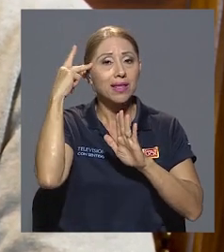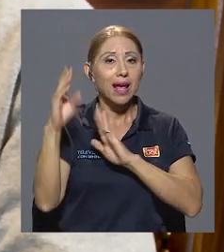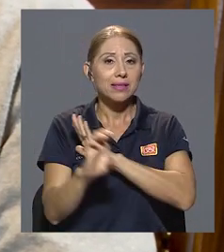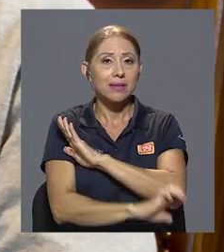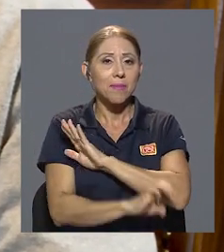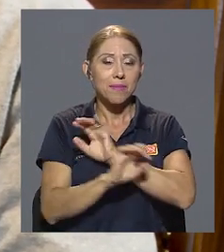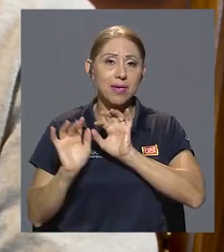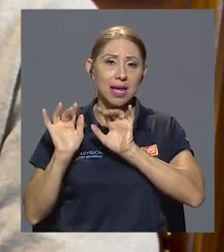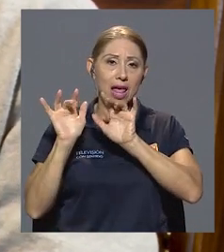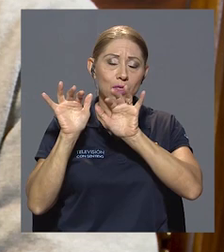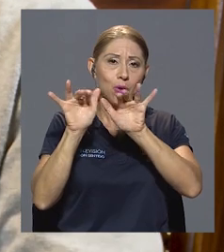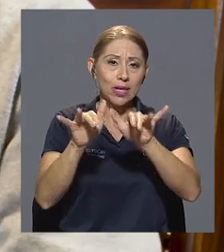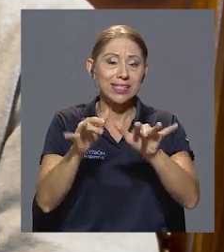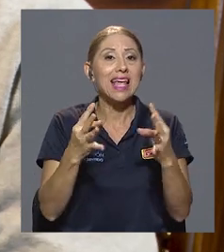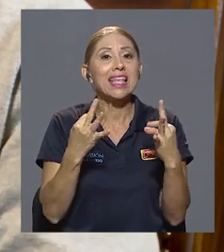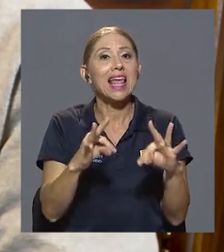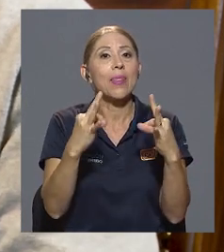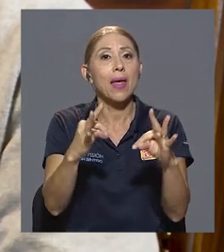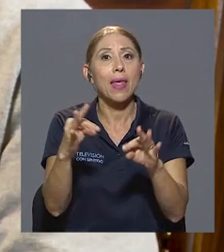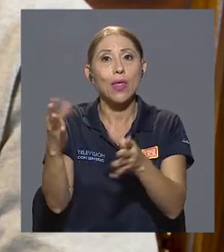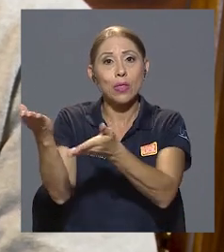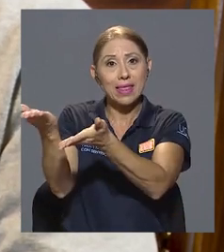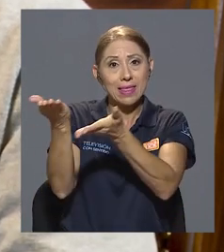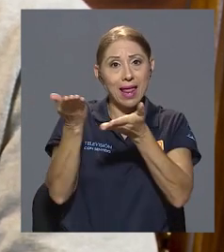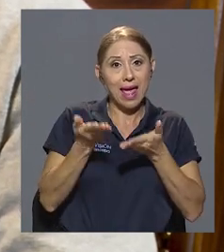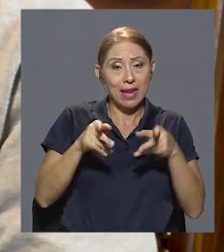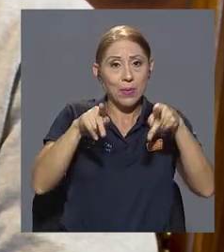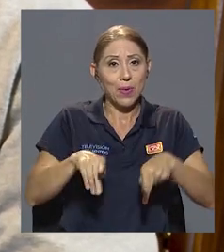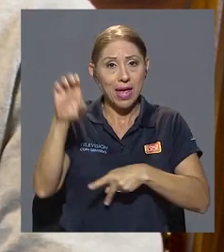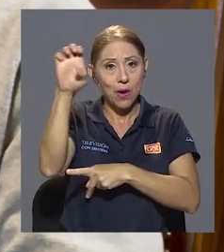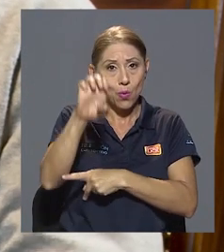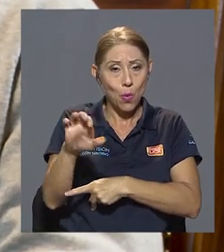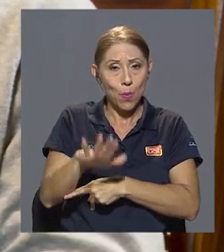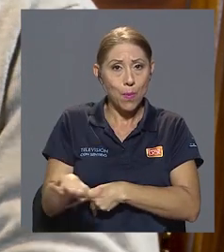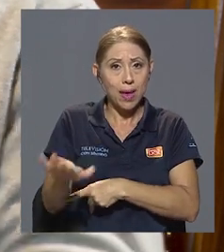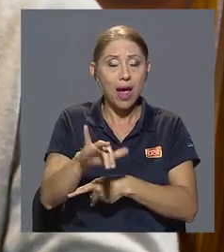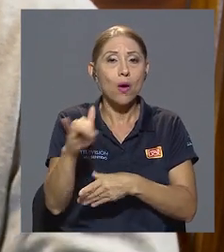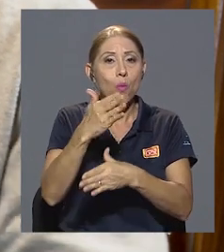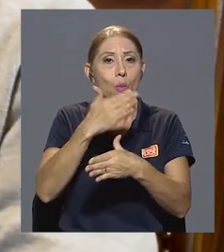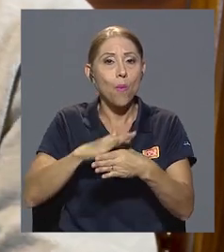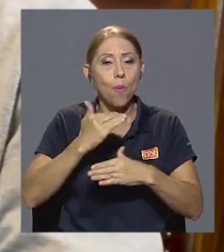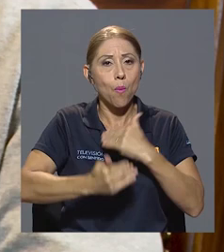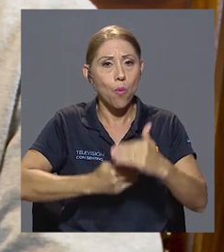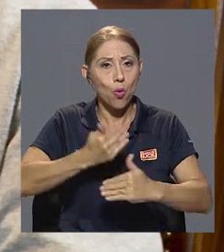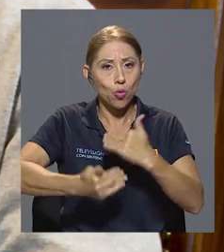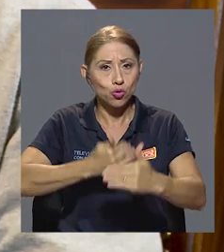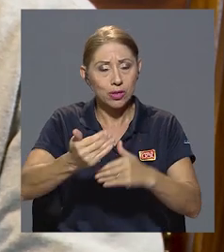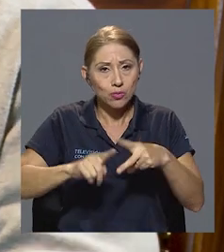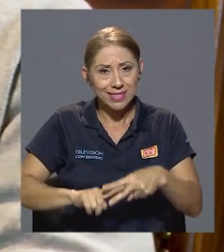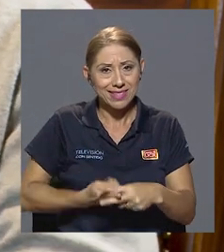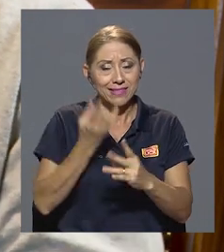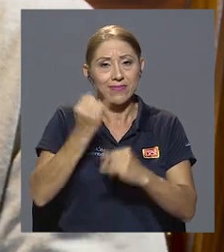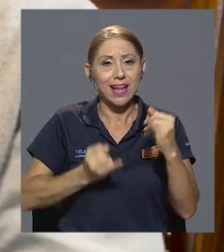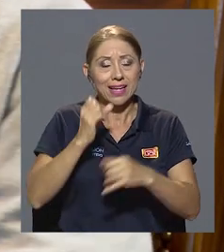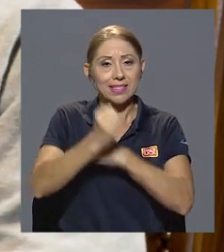han y procurado atraer población europea como parte de este proceso que